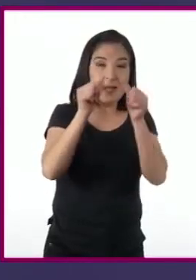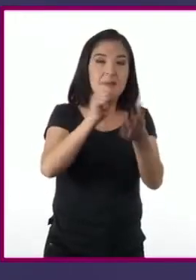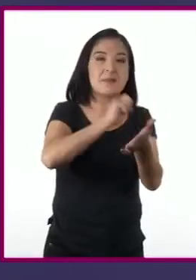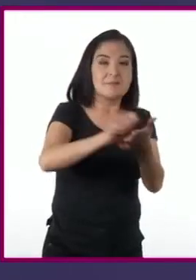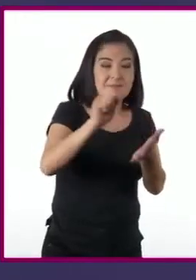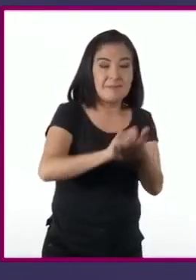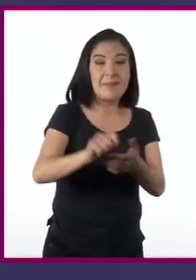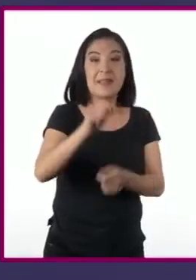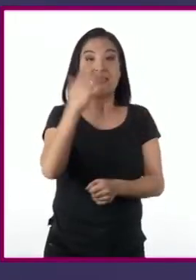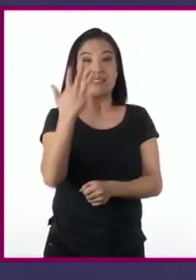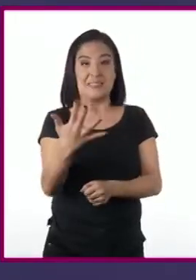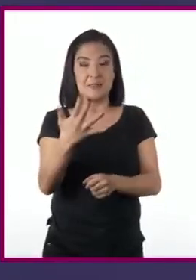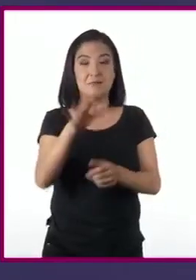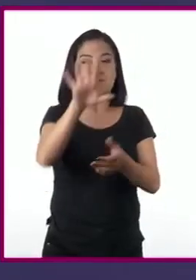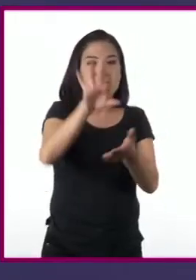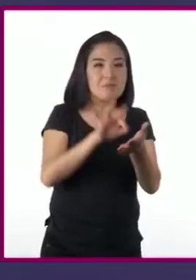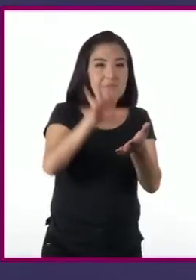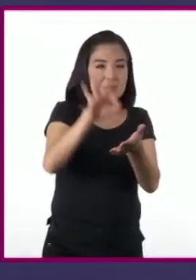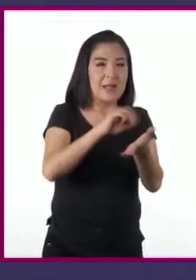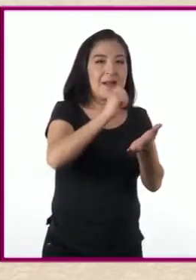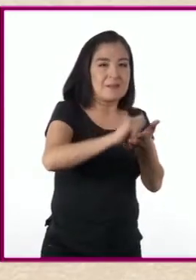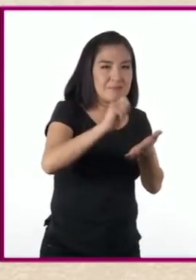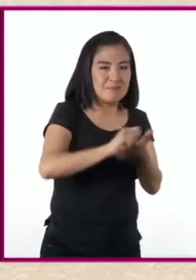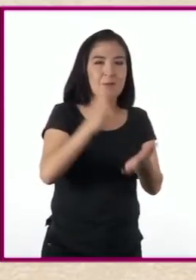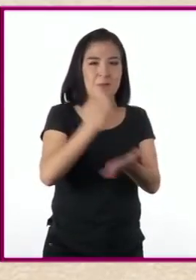primeros 5 en su libreta o cuaderno.